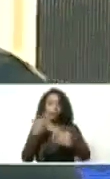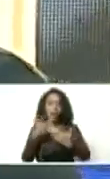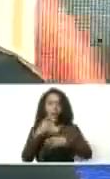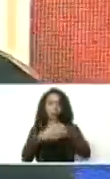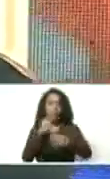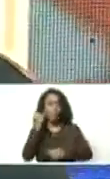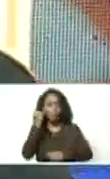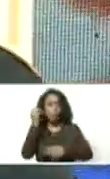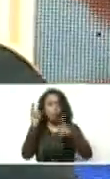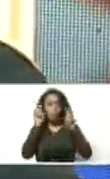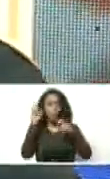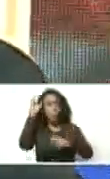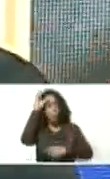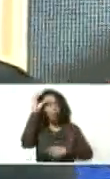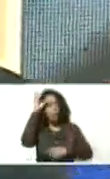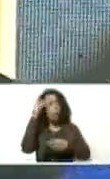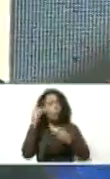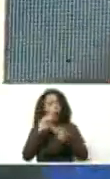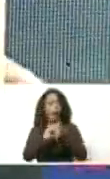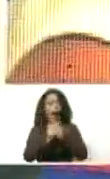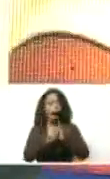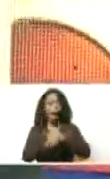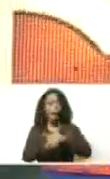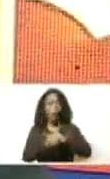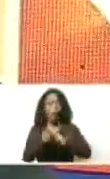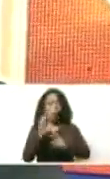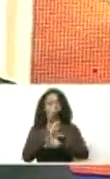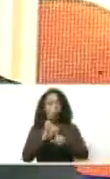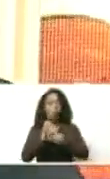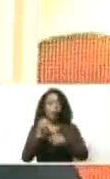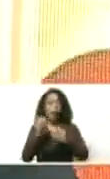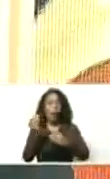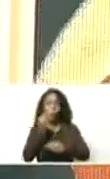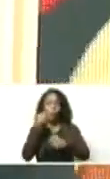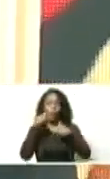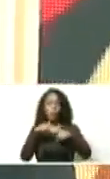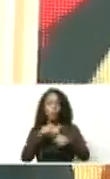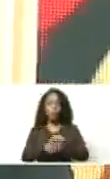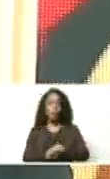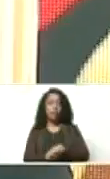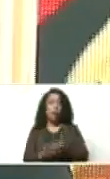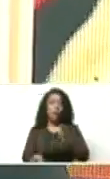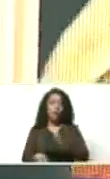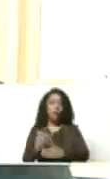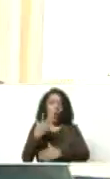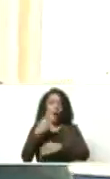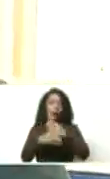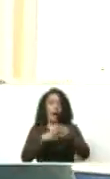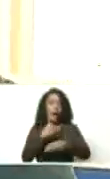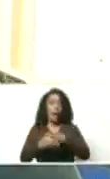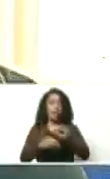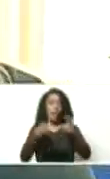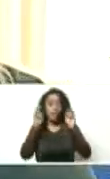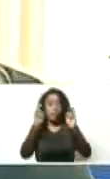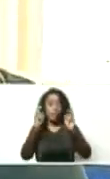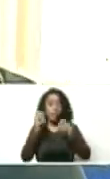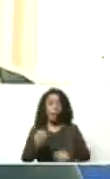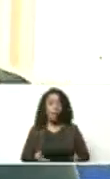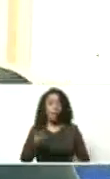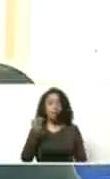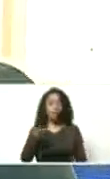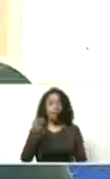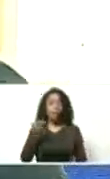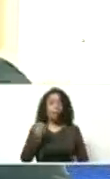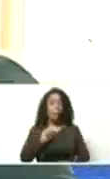creación de la nueva conciencia para el cambio de patrones de consumo, correcto, presidente. Correcto. Es fundamental la creación de sujetos críticos en edades